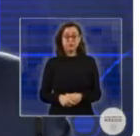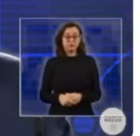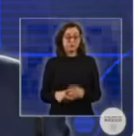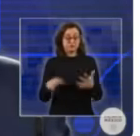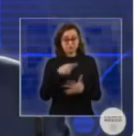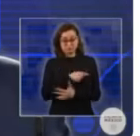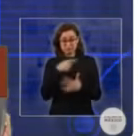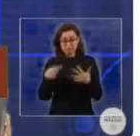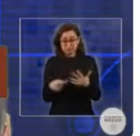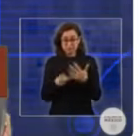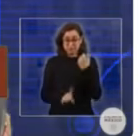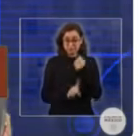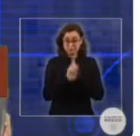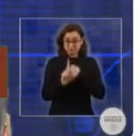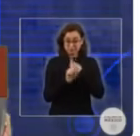todo eso